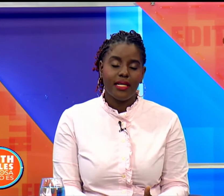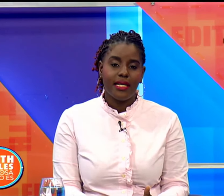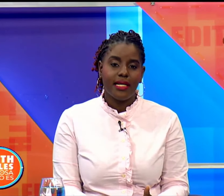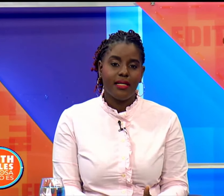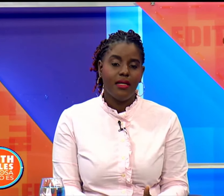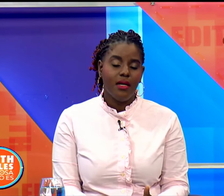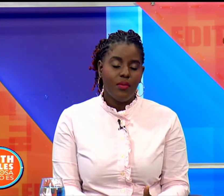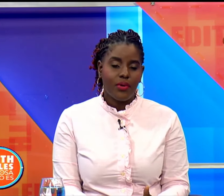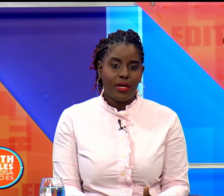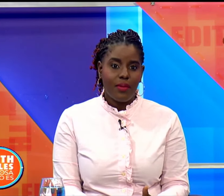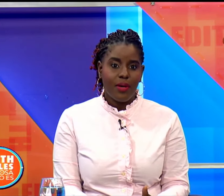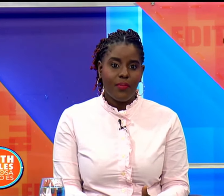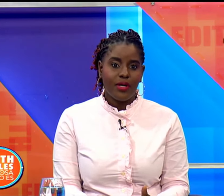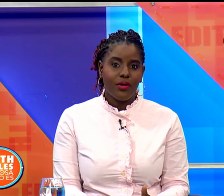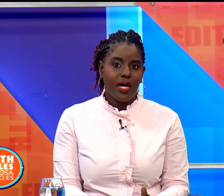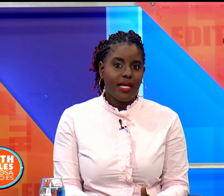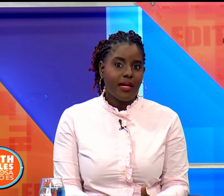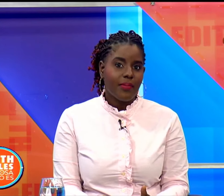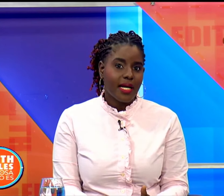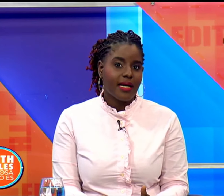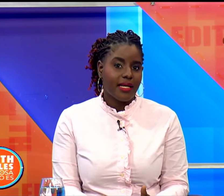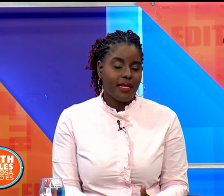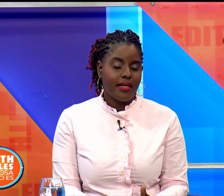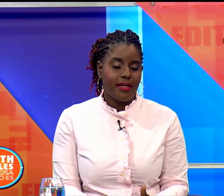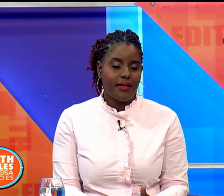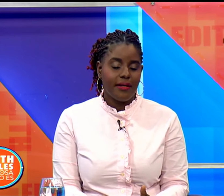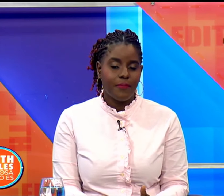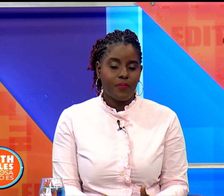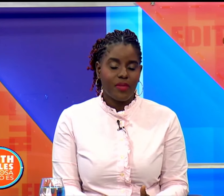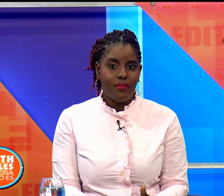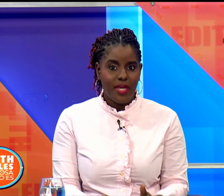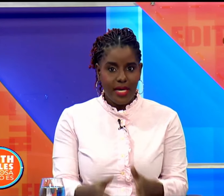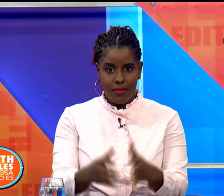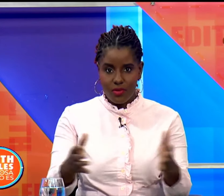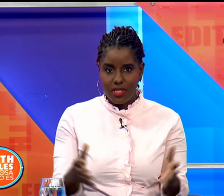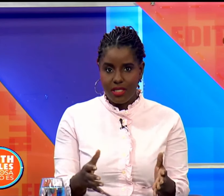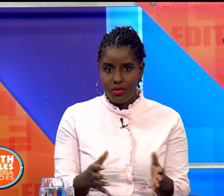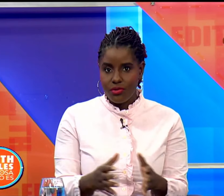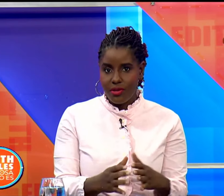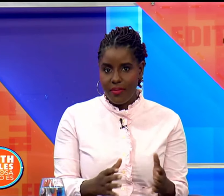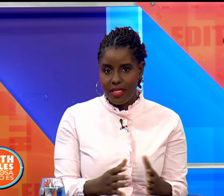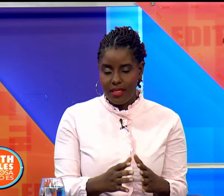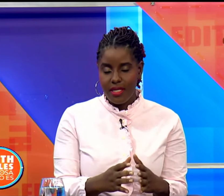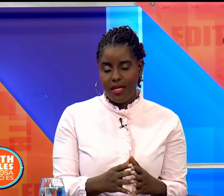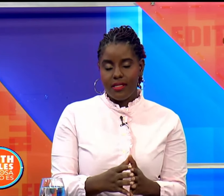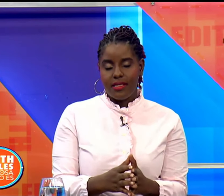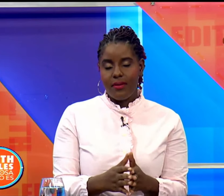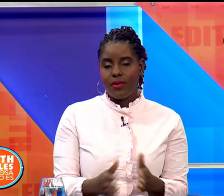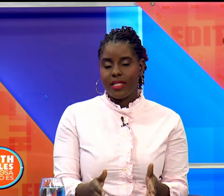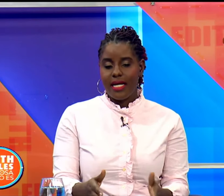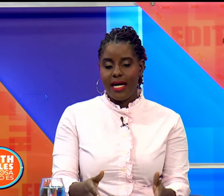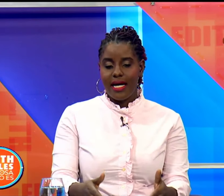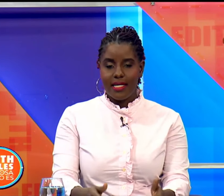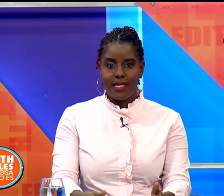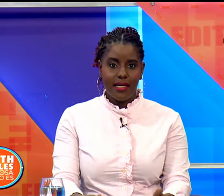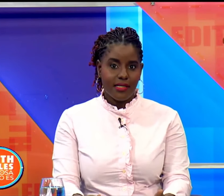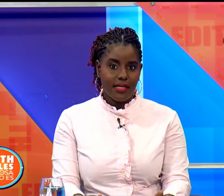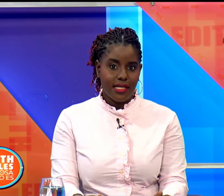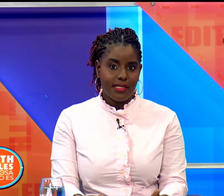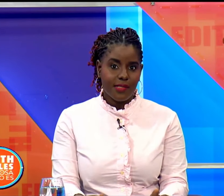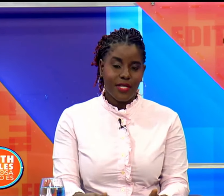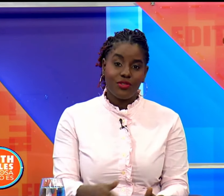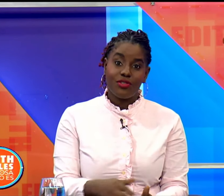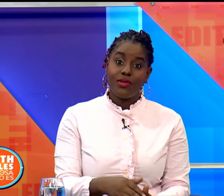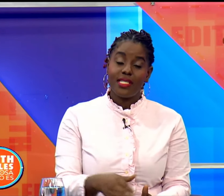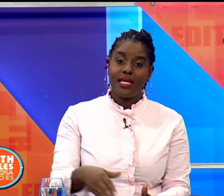aquí en el programa, pero igual era para que viéramos que no solamente se aborda aquí